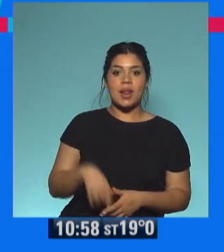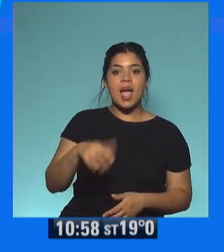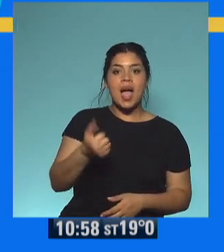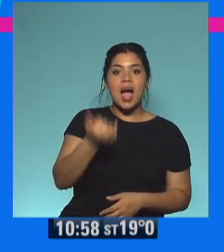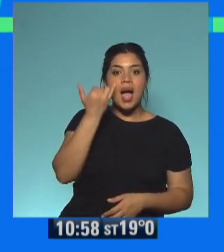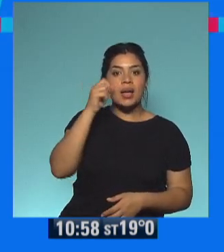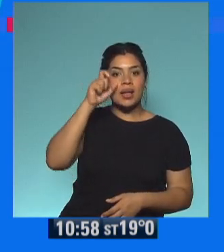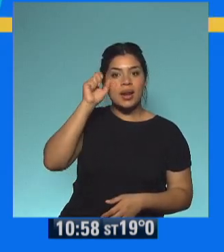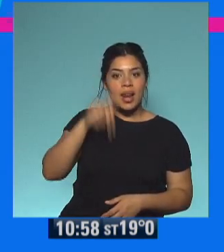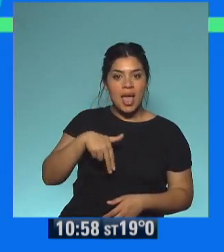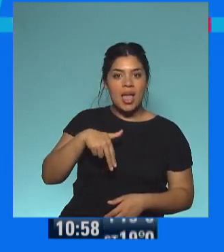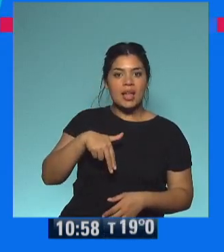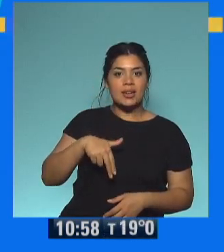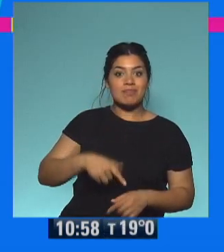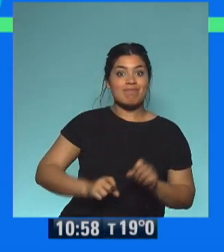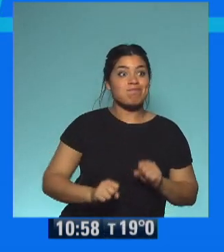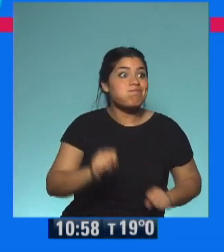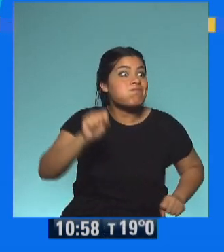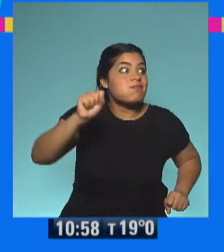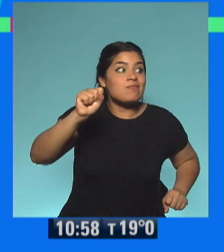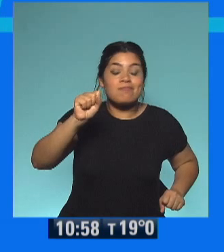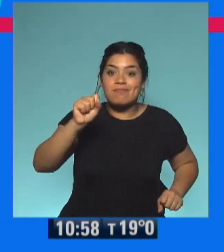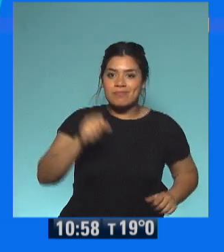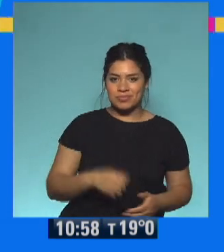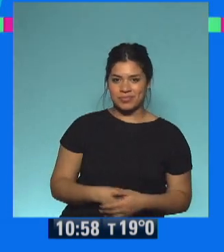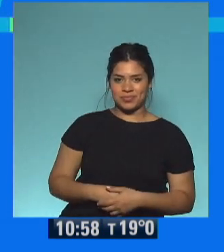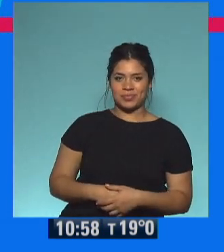Ailén, dice, lista para despegar. ¡Arriba! Sí.